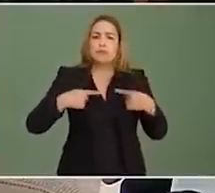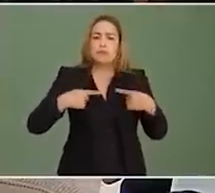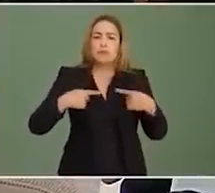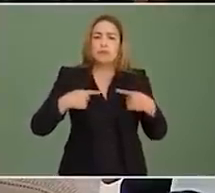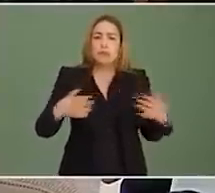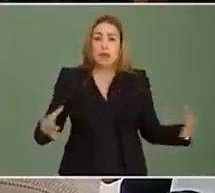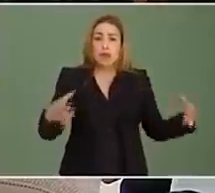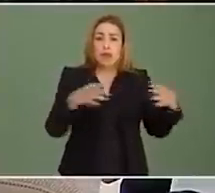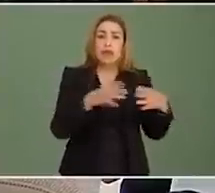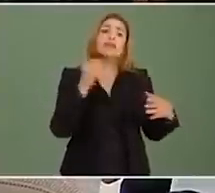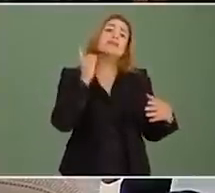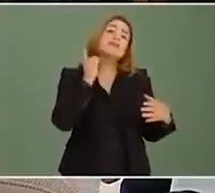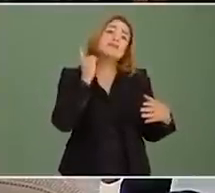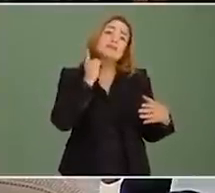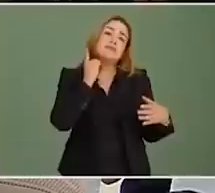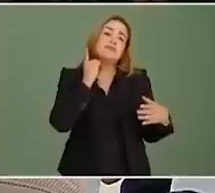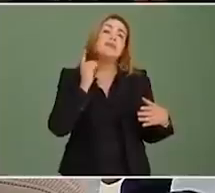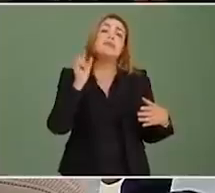senado